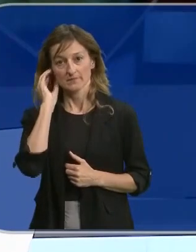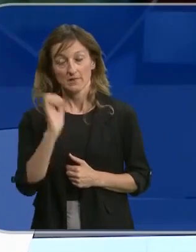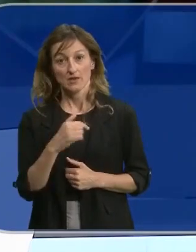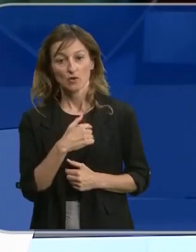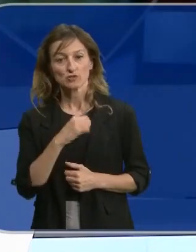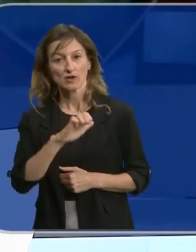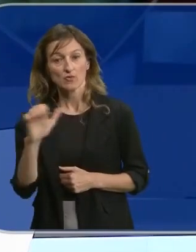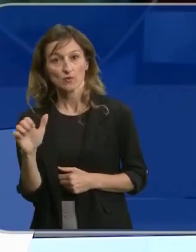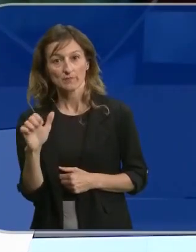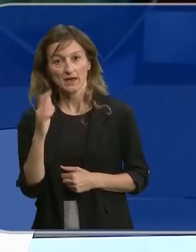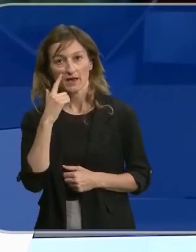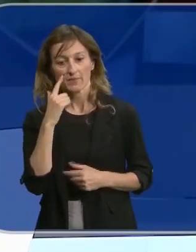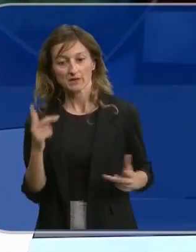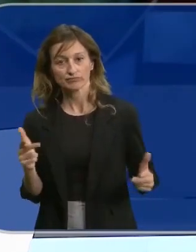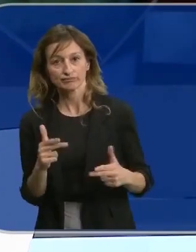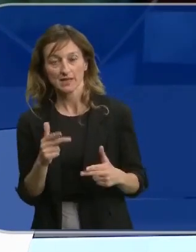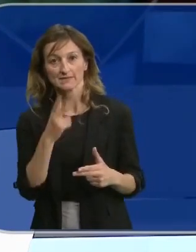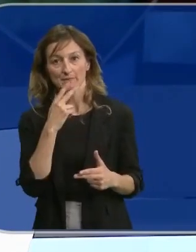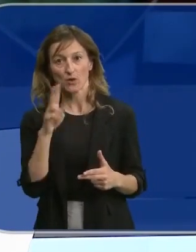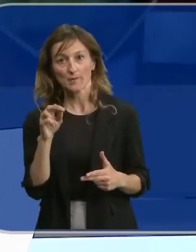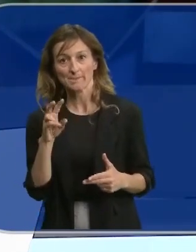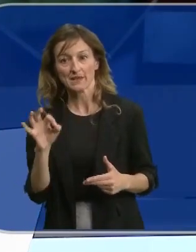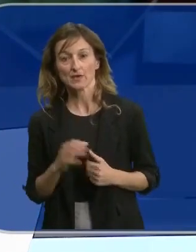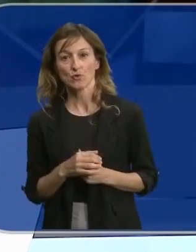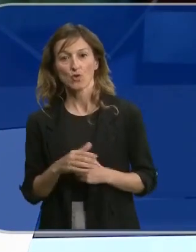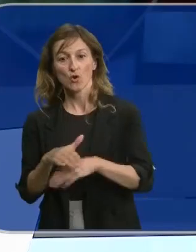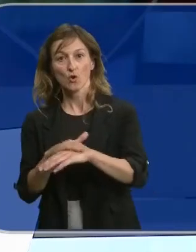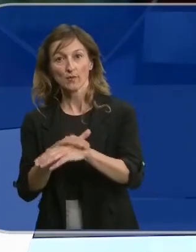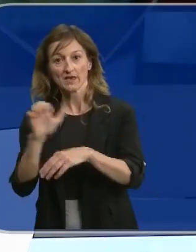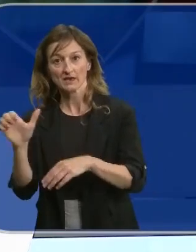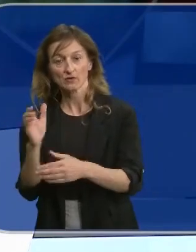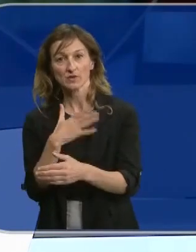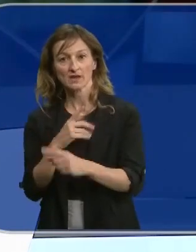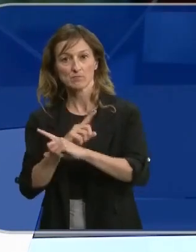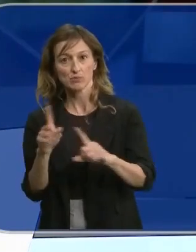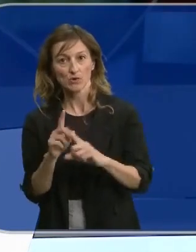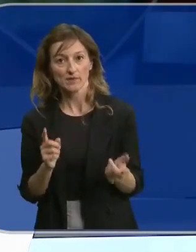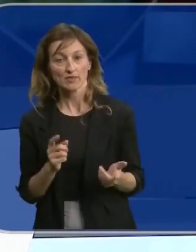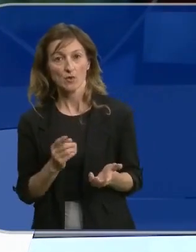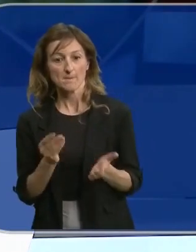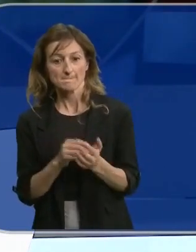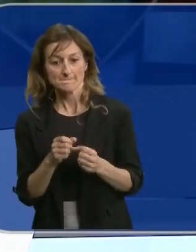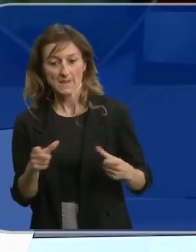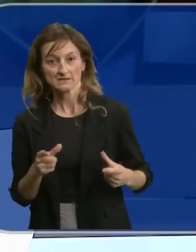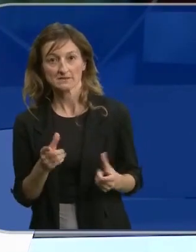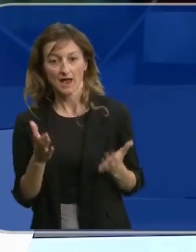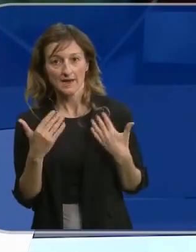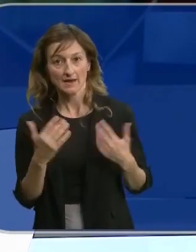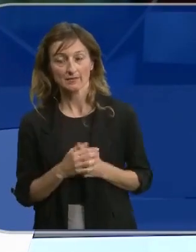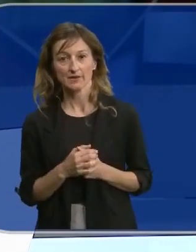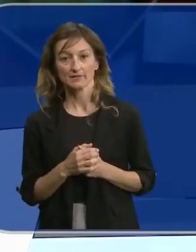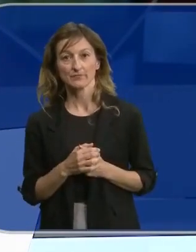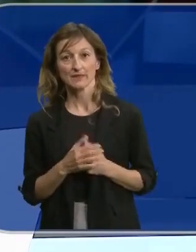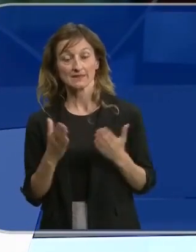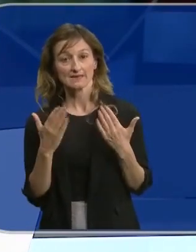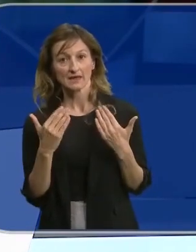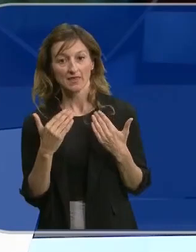europea Busca ampliar el cerco al tabaco y a los vapeadores Pide a los gobiernos europeos que amplíen la prohibición de fumar en determinadas zonas al aire libre